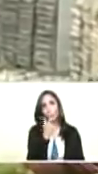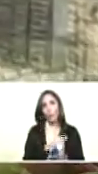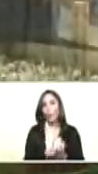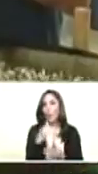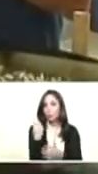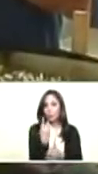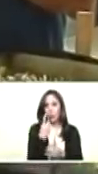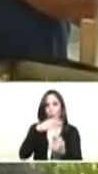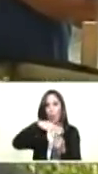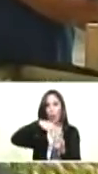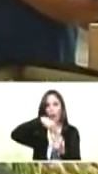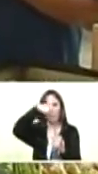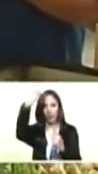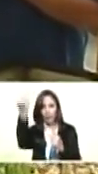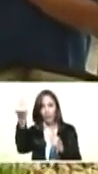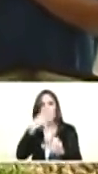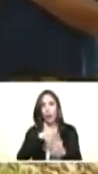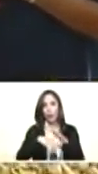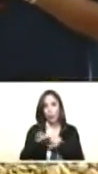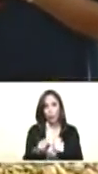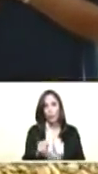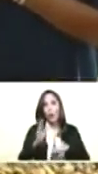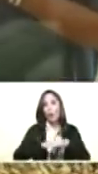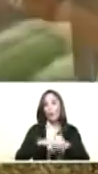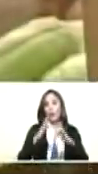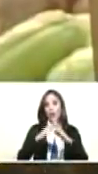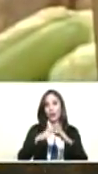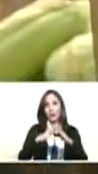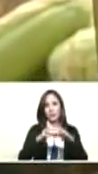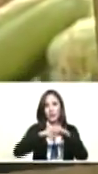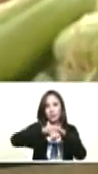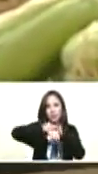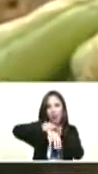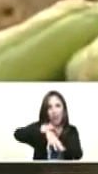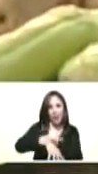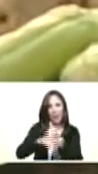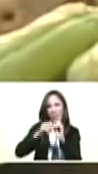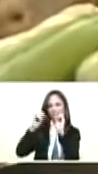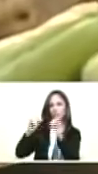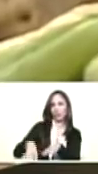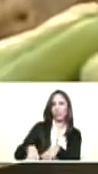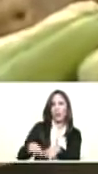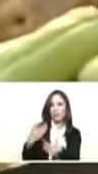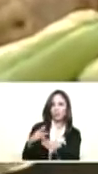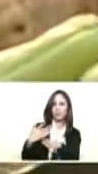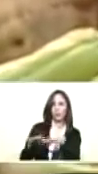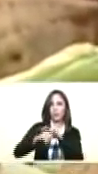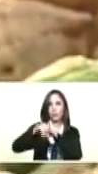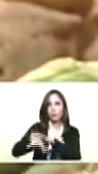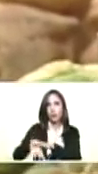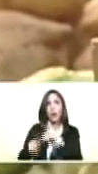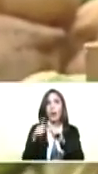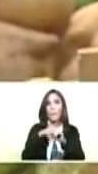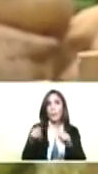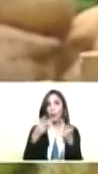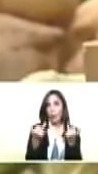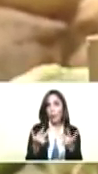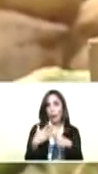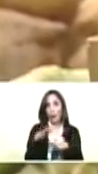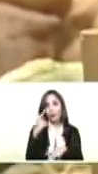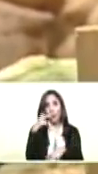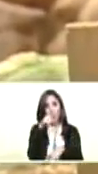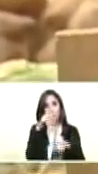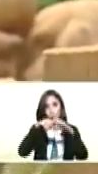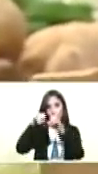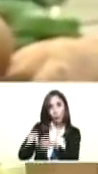arriba, porque esto normalmente en la casa se bota. Y debemos aprender en esta coyuntura y en todas las coyunturas de ahora en adelante que esto no se